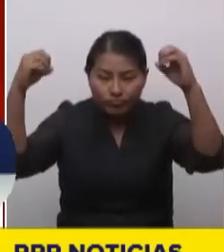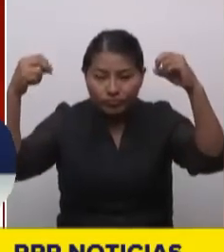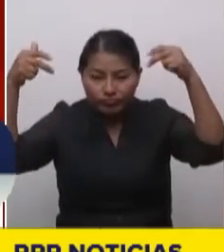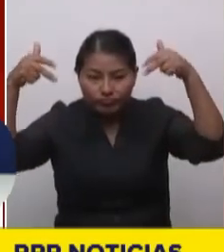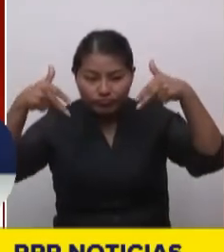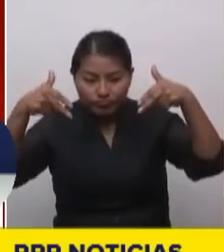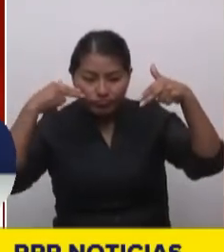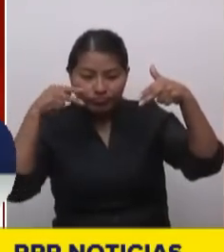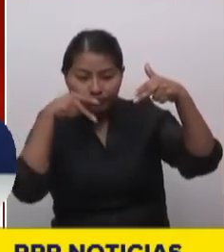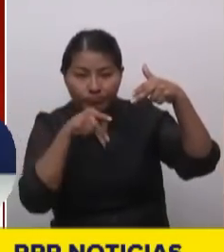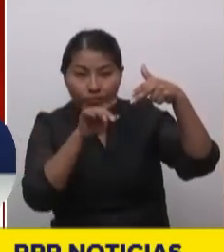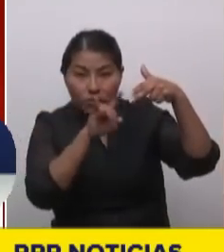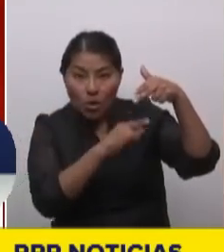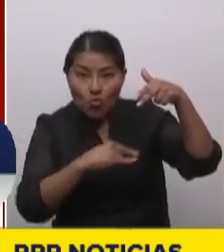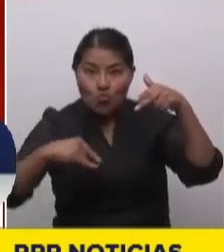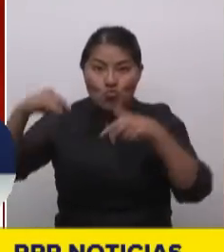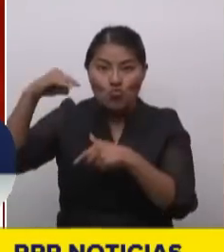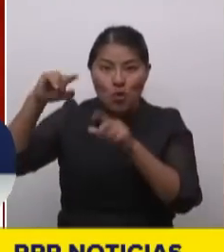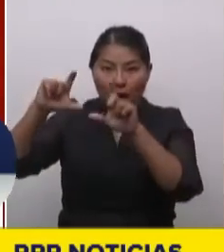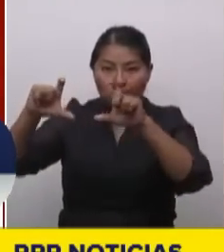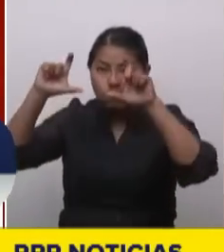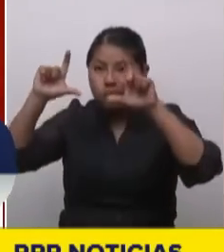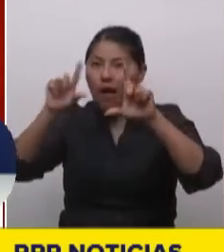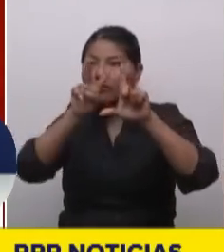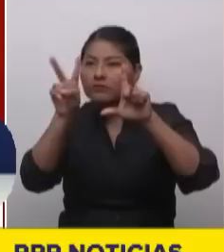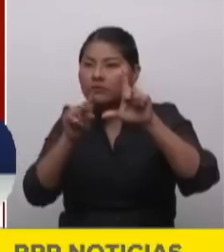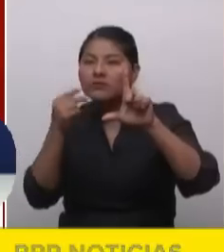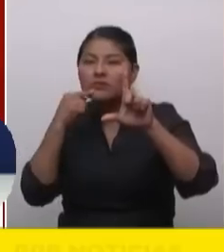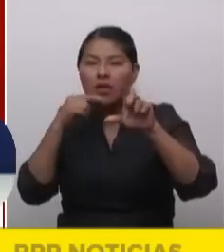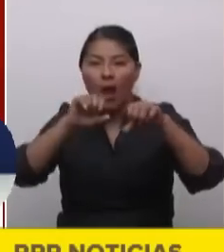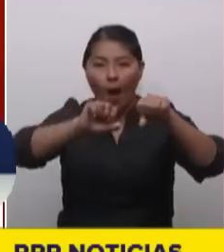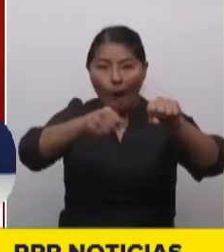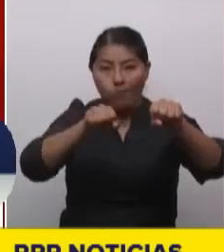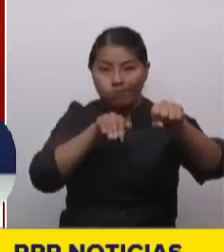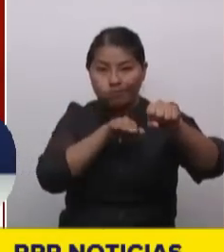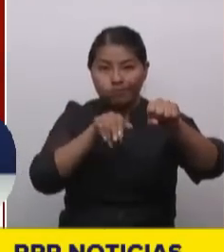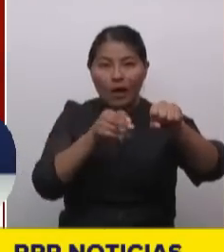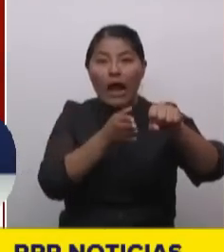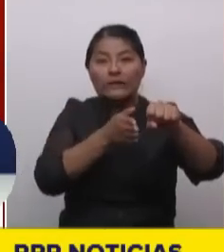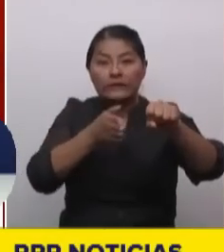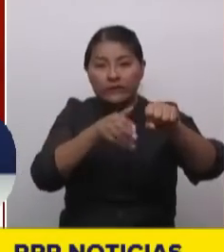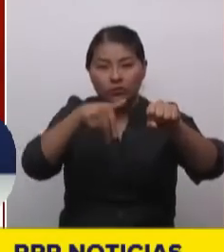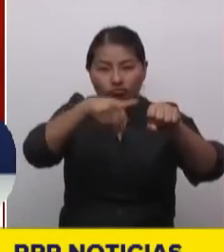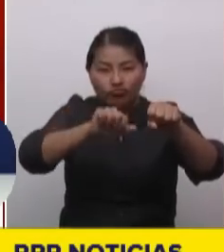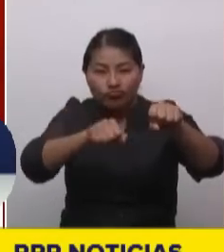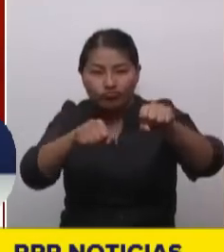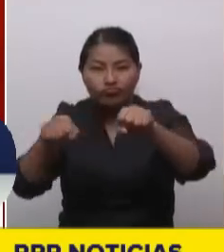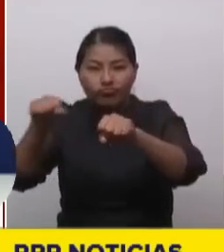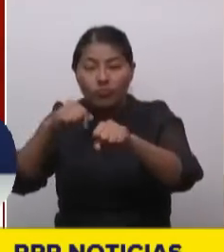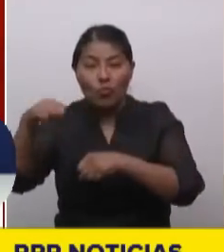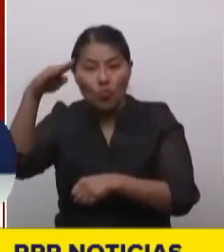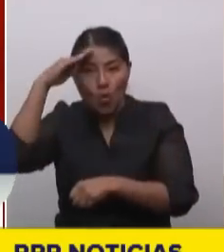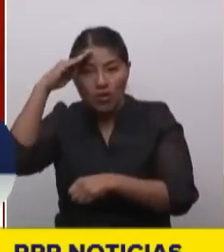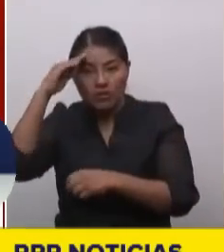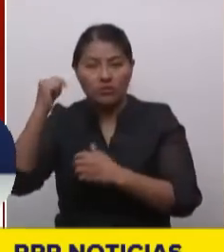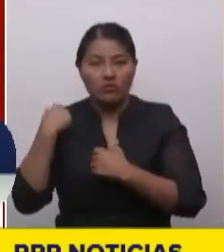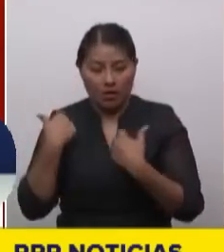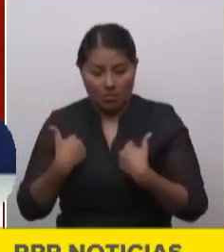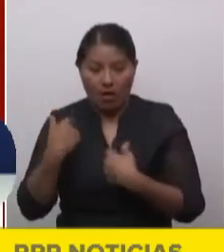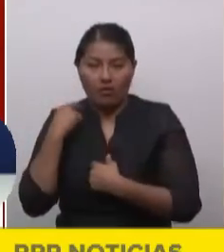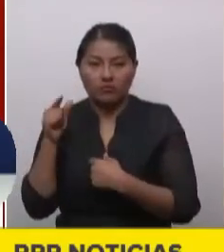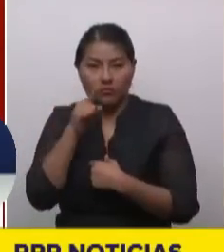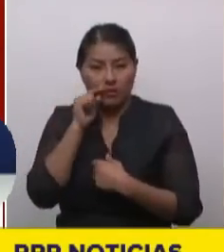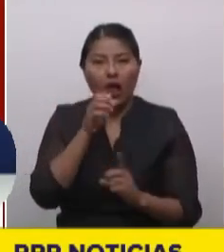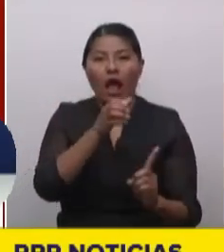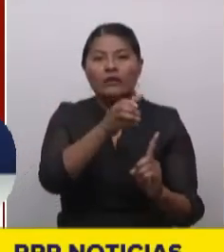dar información a esta red de 10.000 motos iniciales, donde hay patrullaje integrado, policía y serenazgo. Y se atrapa al